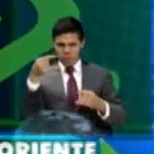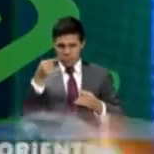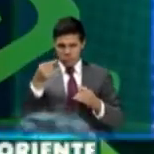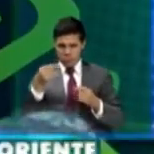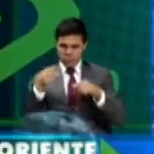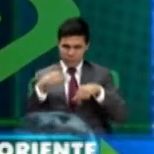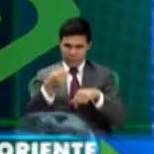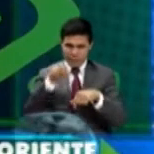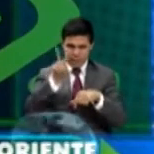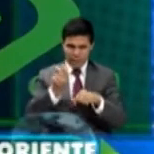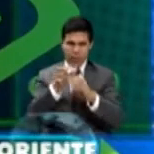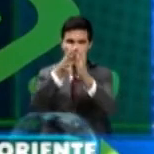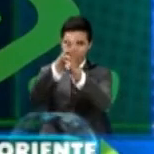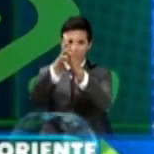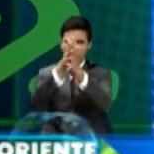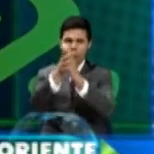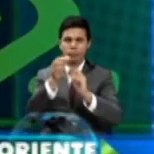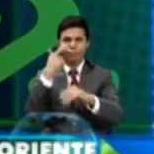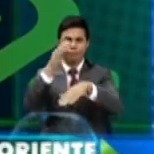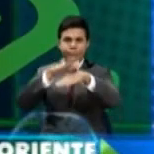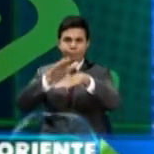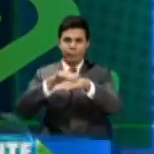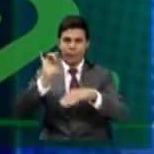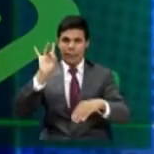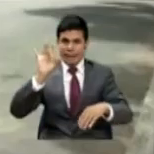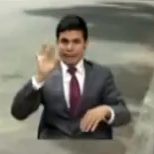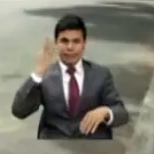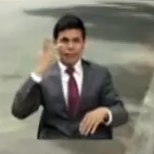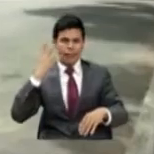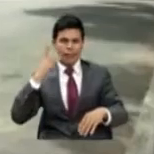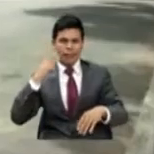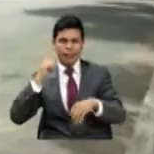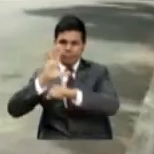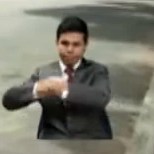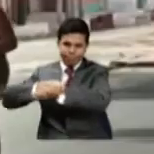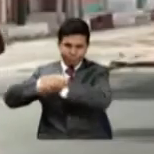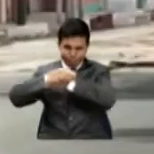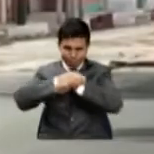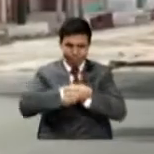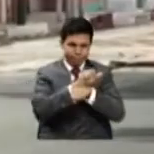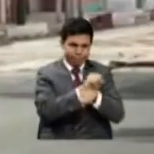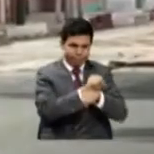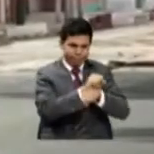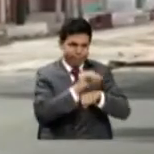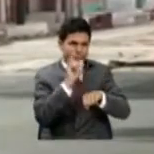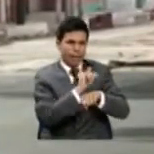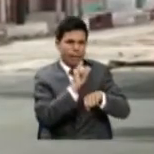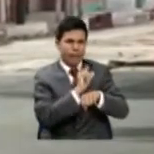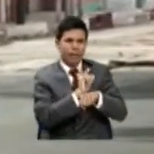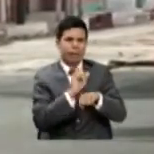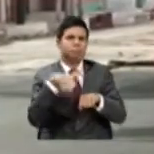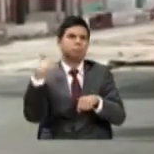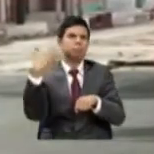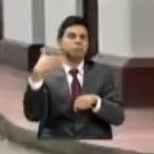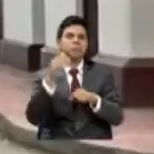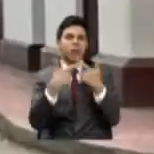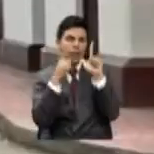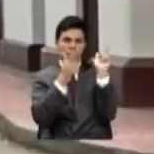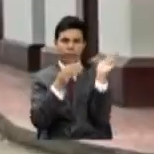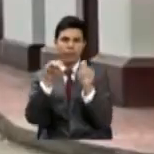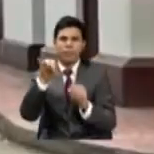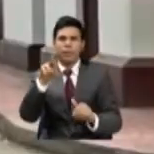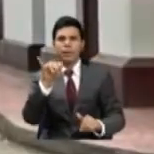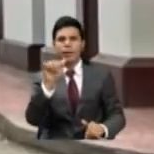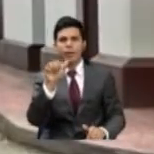Mucha atención, después de 15 días de cautiverio, autoridades se dieron a conocer la liberación de Miriam Sayago, la comerciante del municipio de